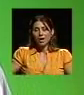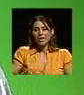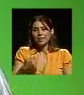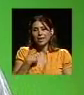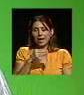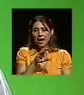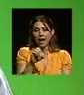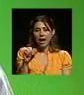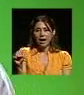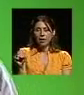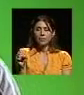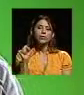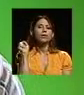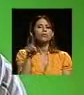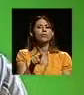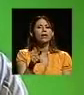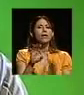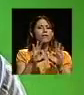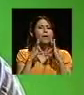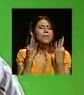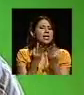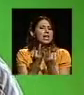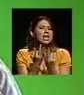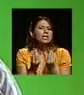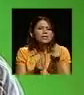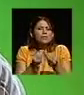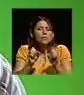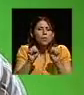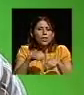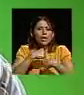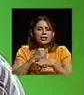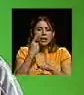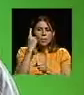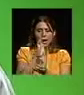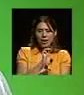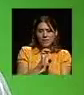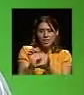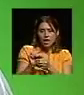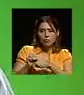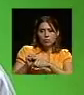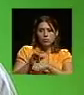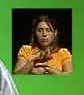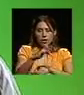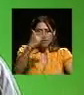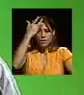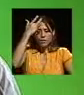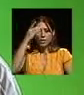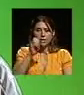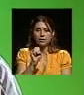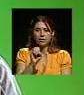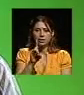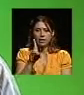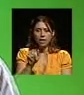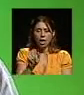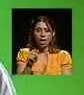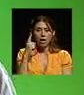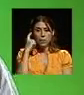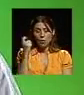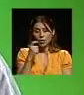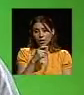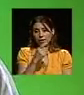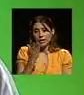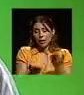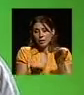cierto punto para evitar en sus hijos, sus familiares con discapacidad, el contagio de SIDA? Porque estos pueden ser símbolo